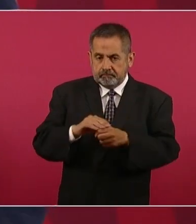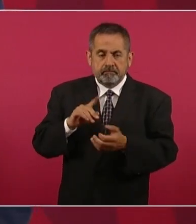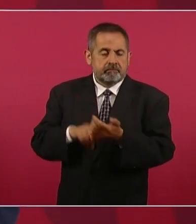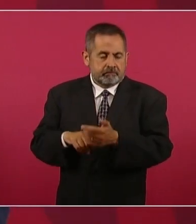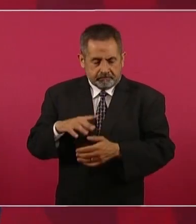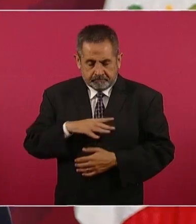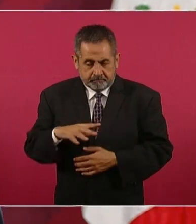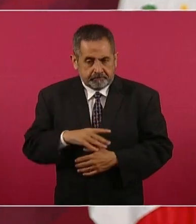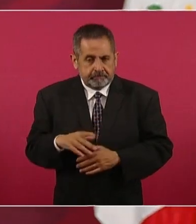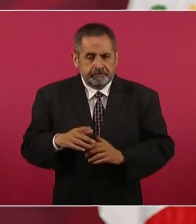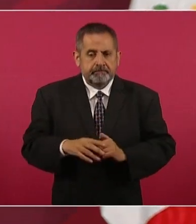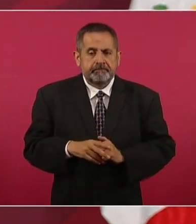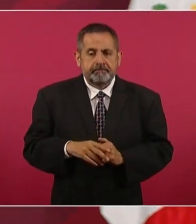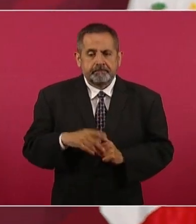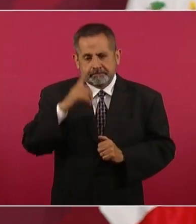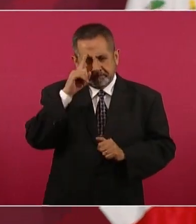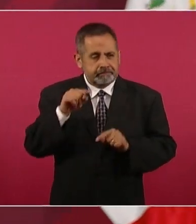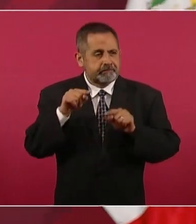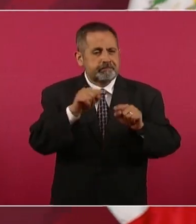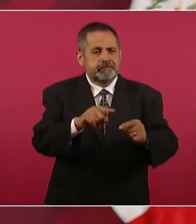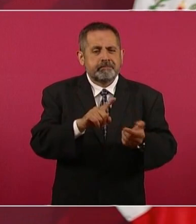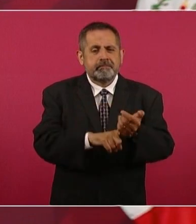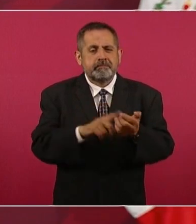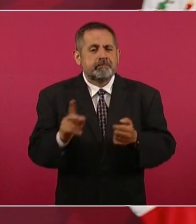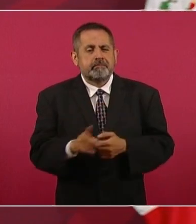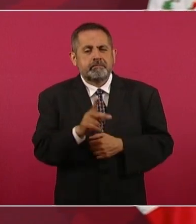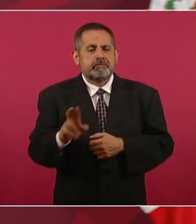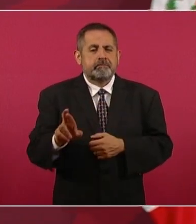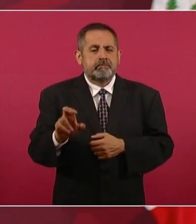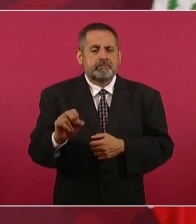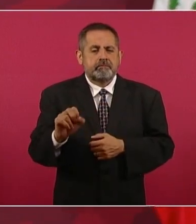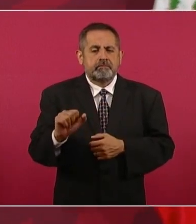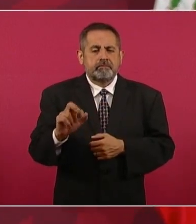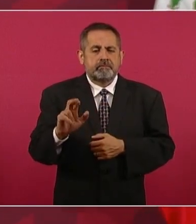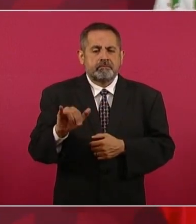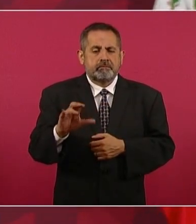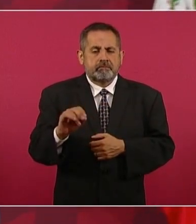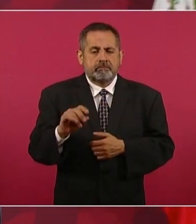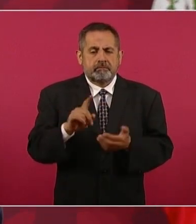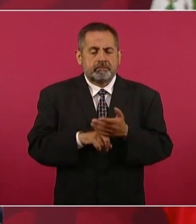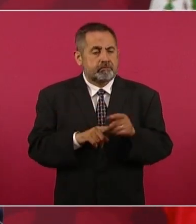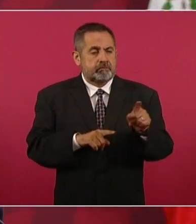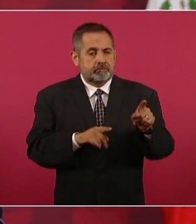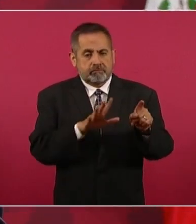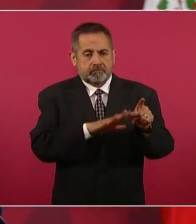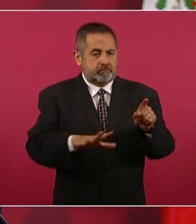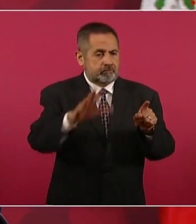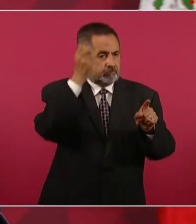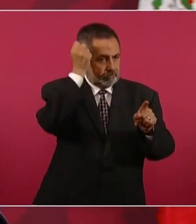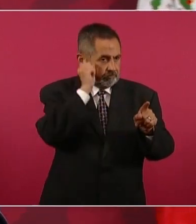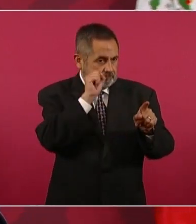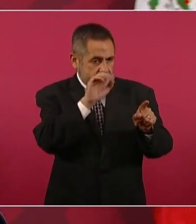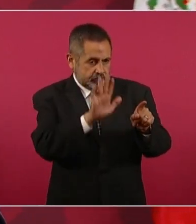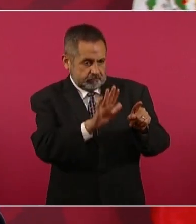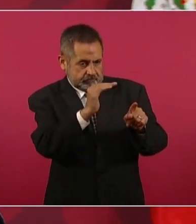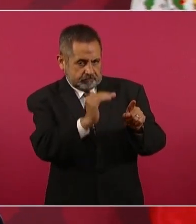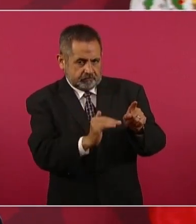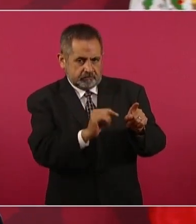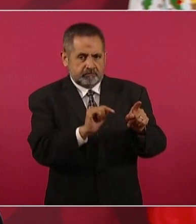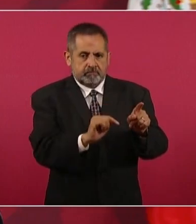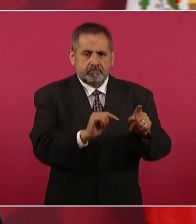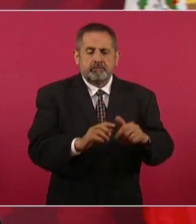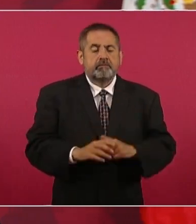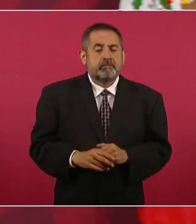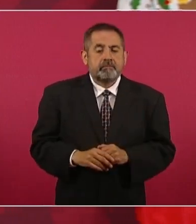para Rosario y otros municipios del sur de Sinaloa. Y